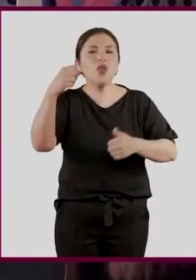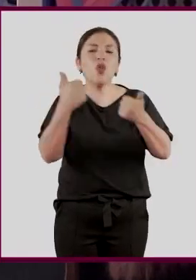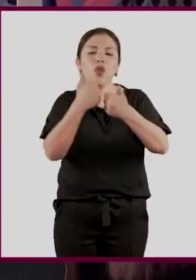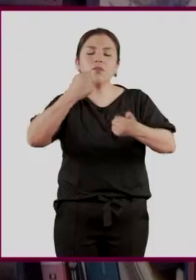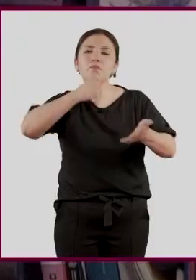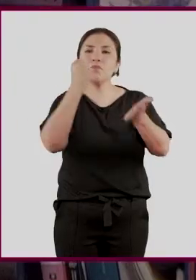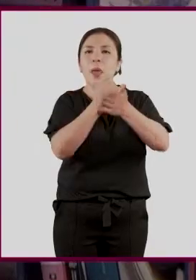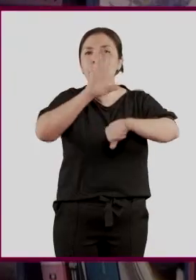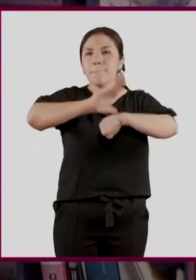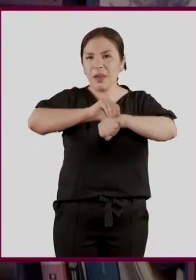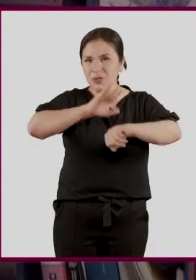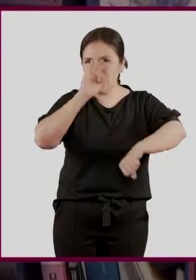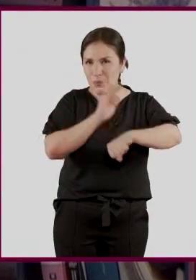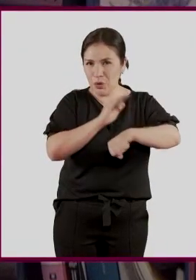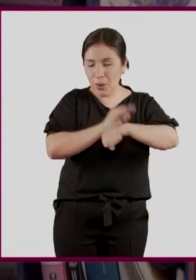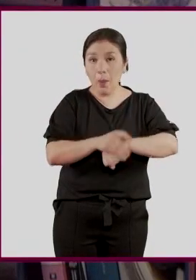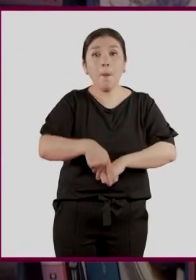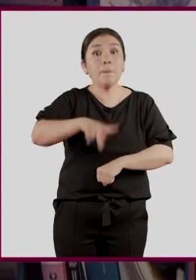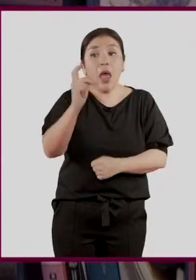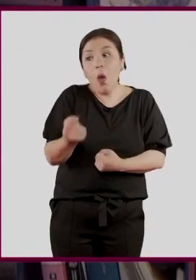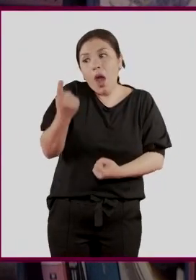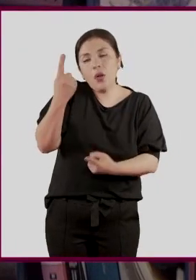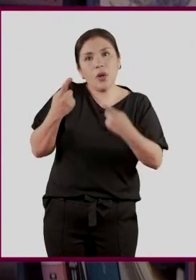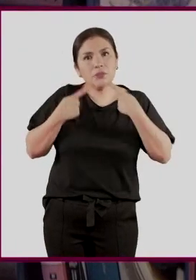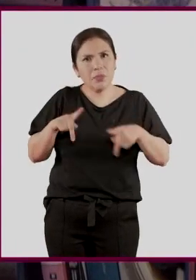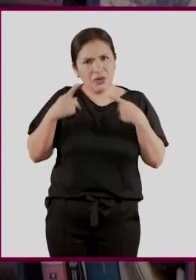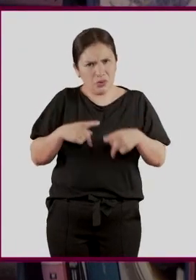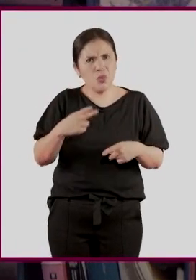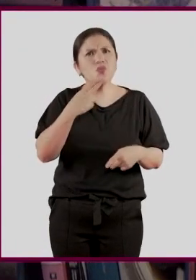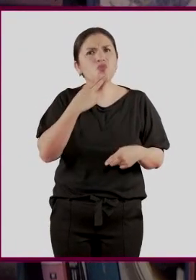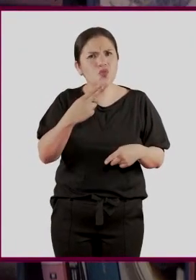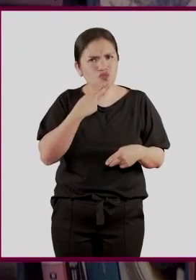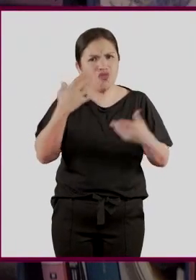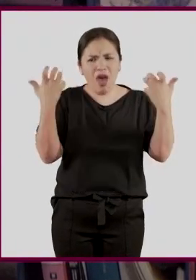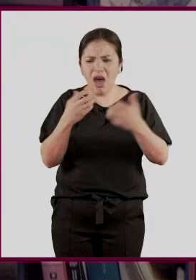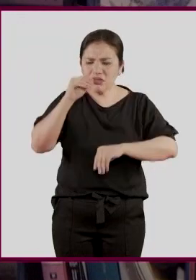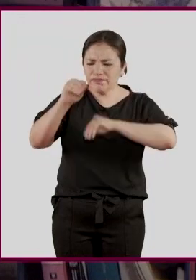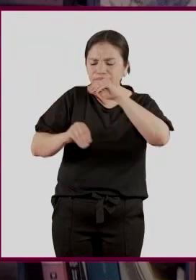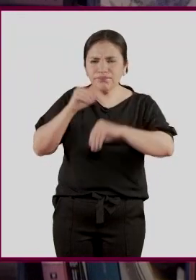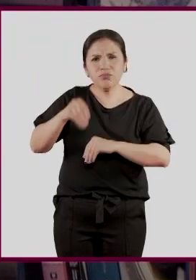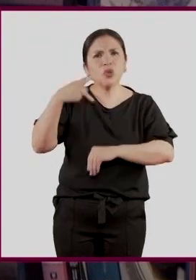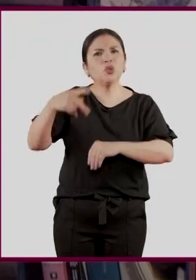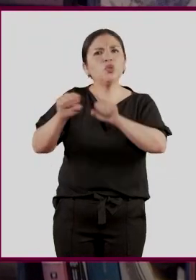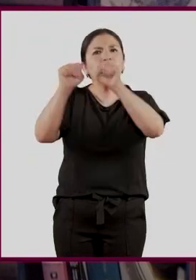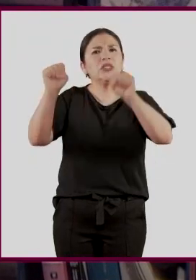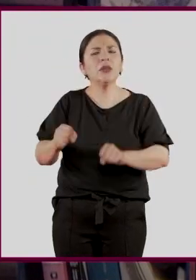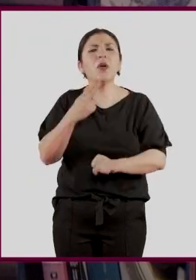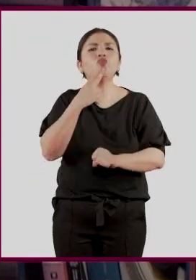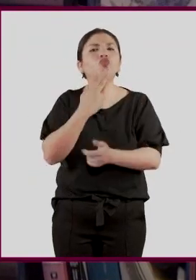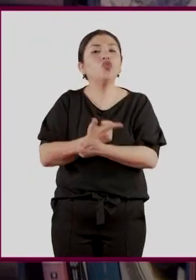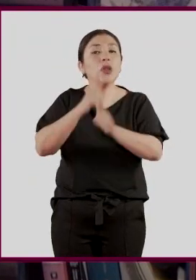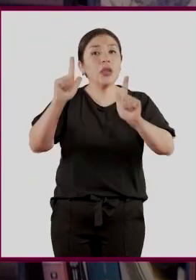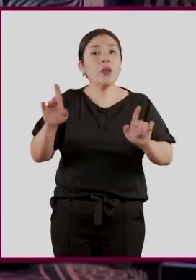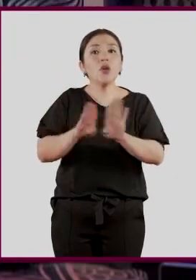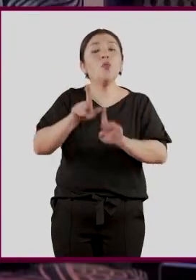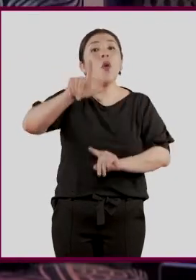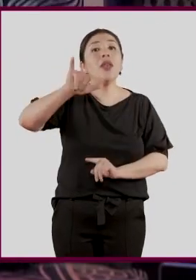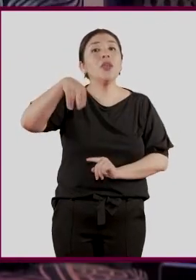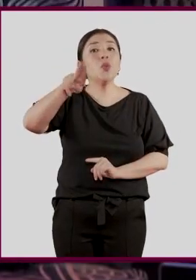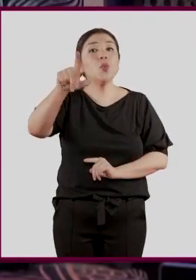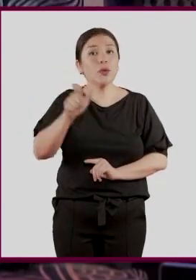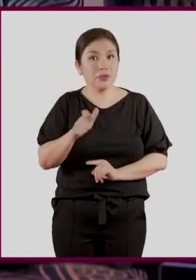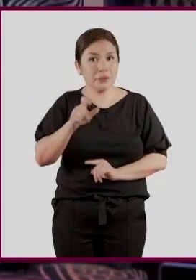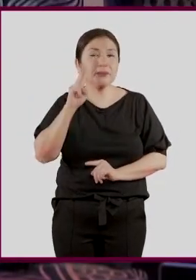protegida. Pero algunas personas usan y desarrollan sistemas operativos de uso libre, como Linux.